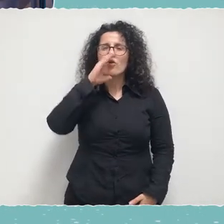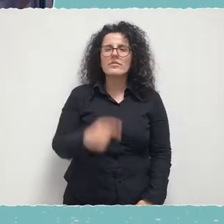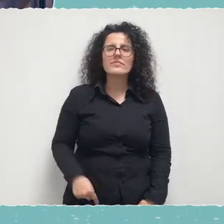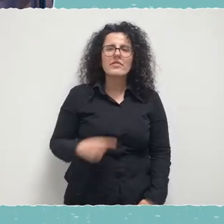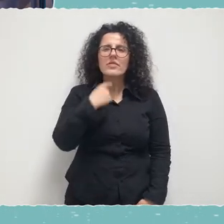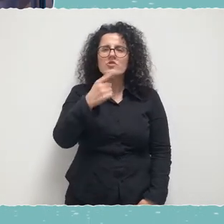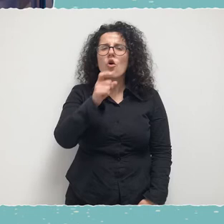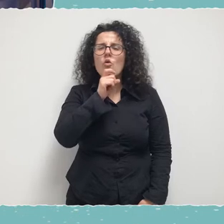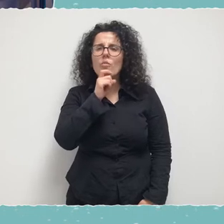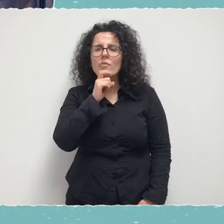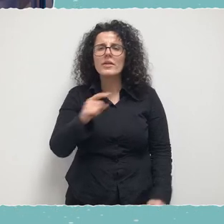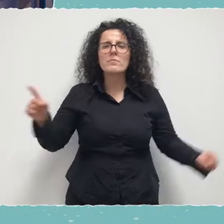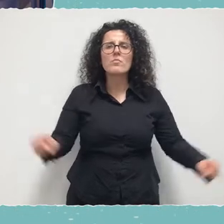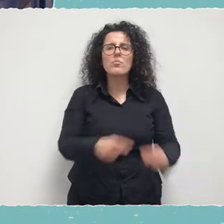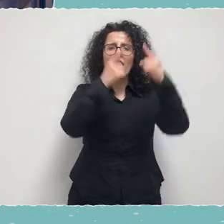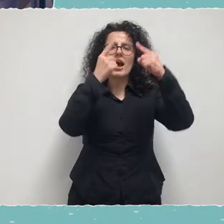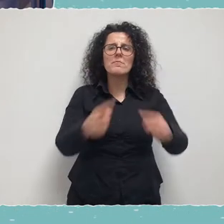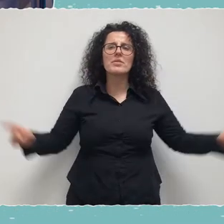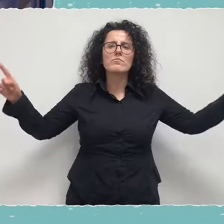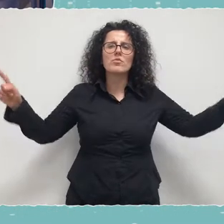está. Como dixo?